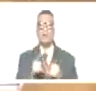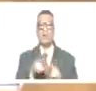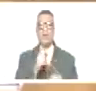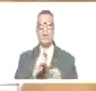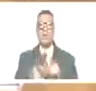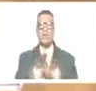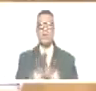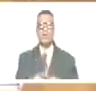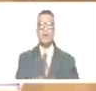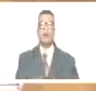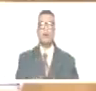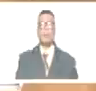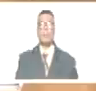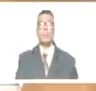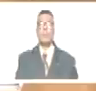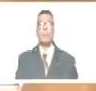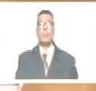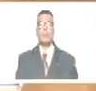en algunos casos